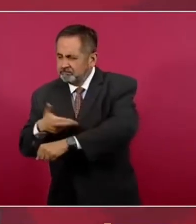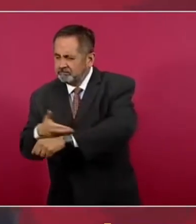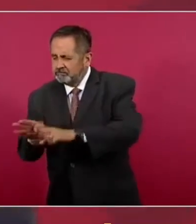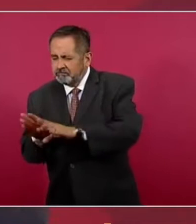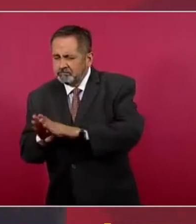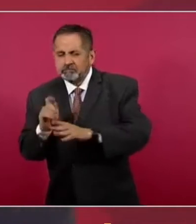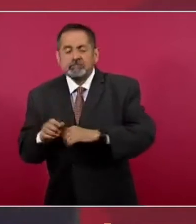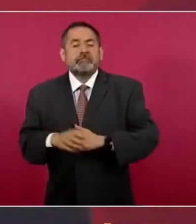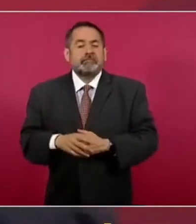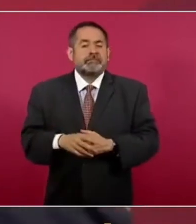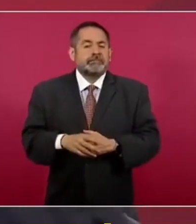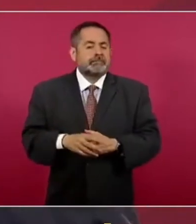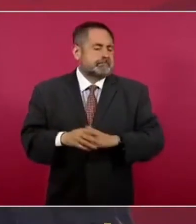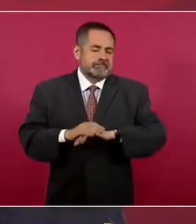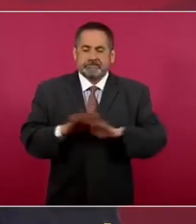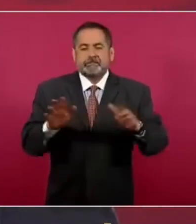Pues presentamos